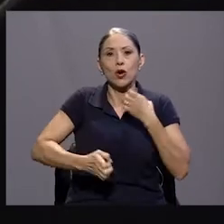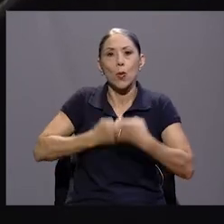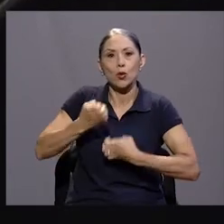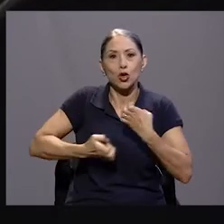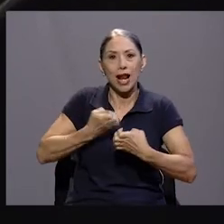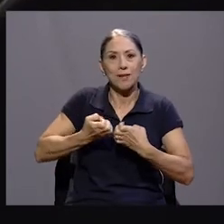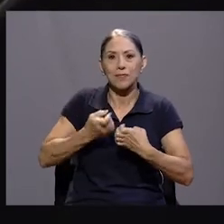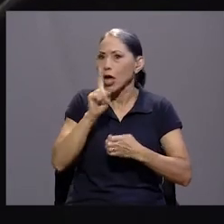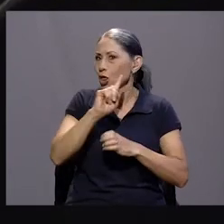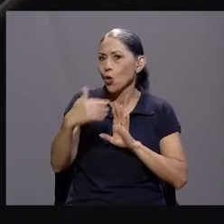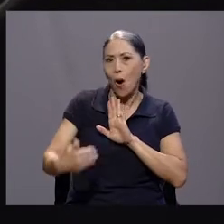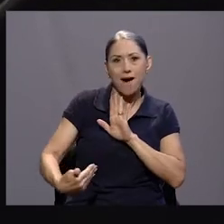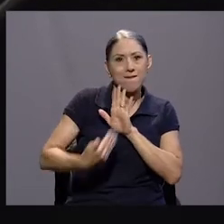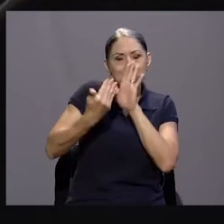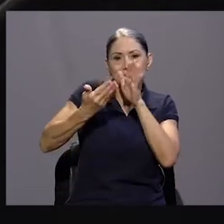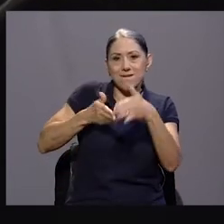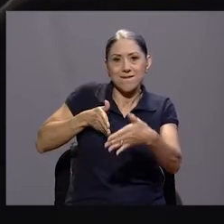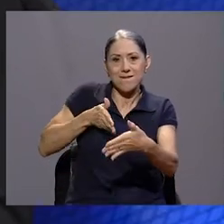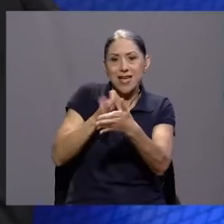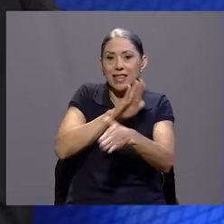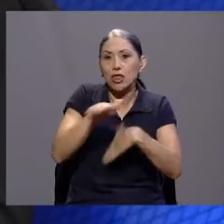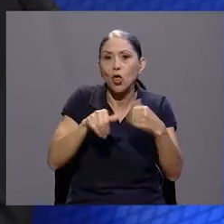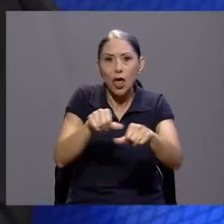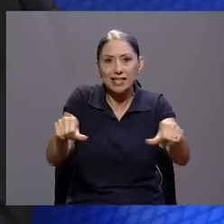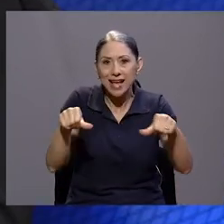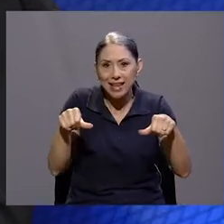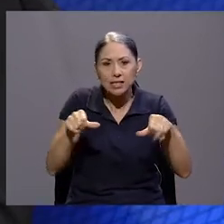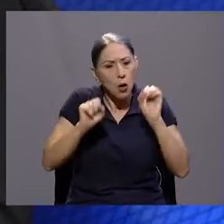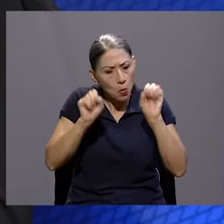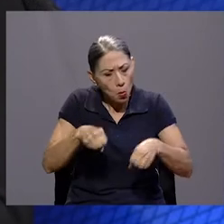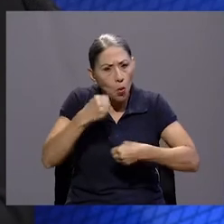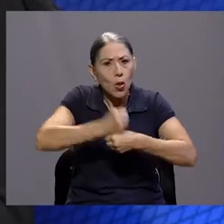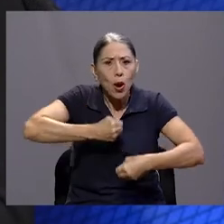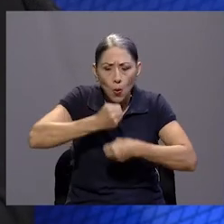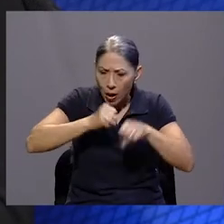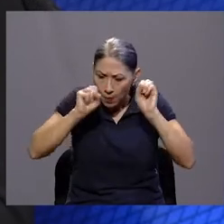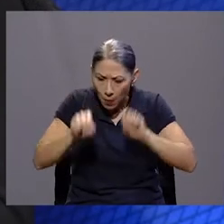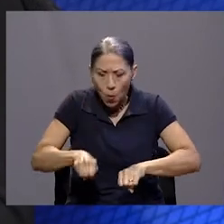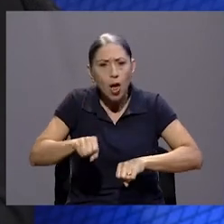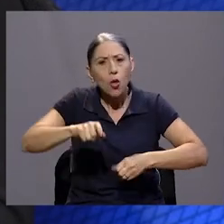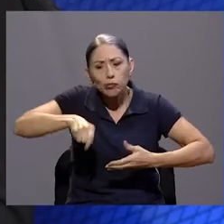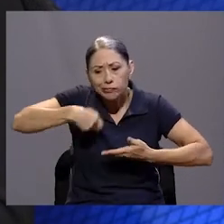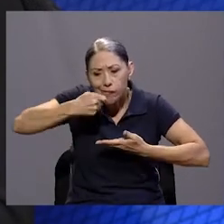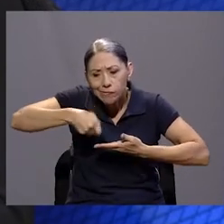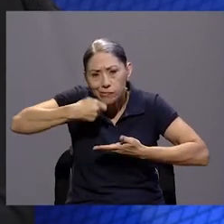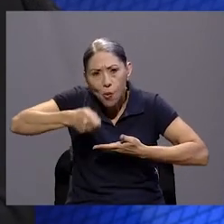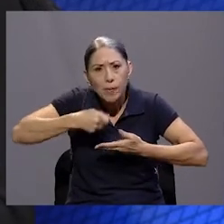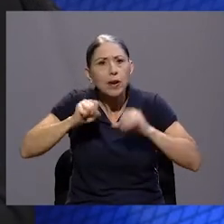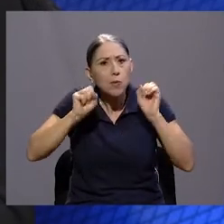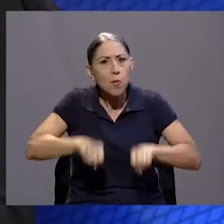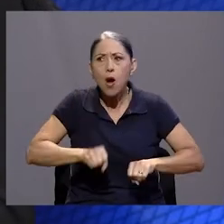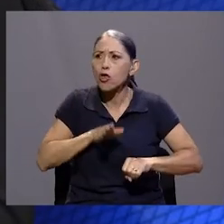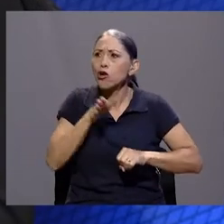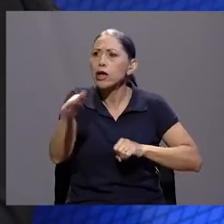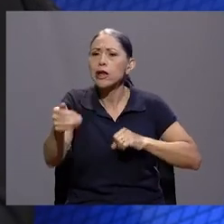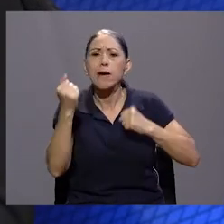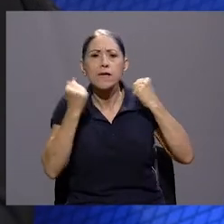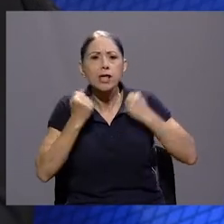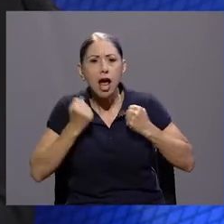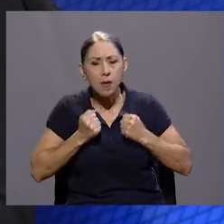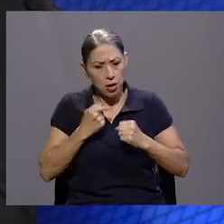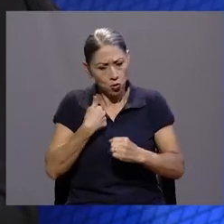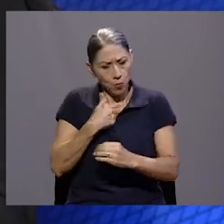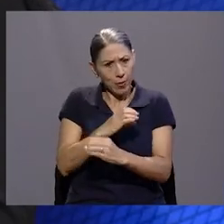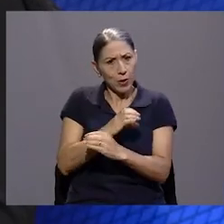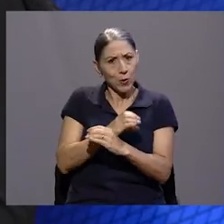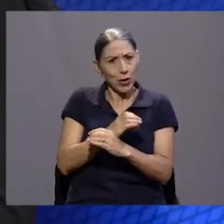me afecta en todas mis áreas porque igual puedo elaborar puedo comer me a baño tengo un aspecto físico donde me